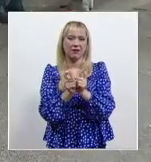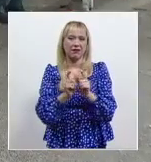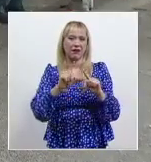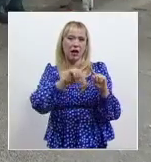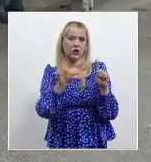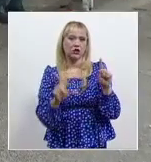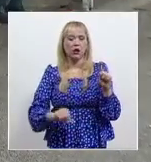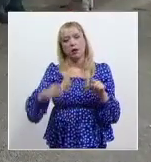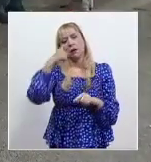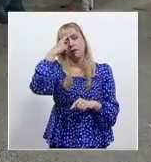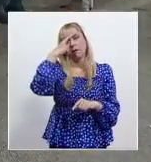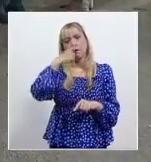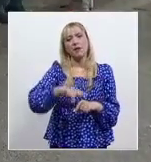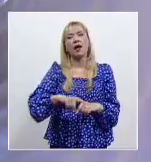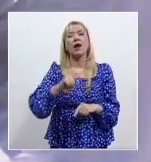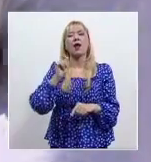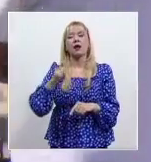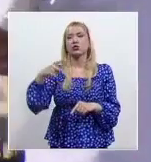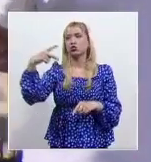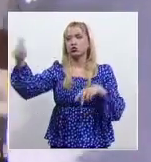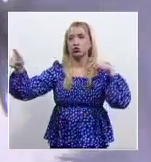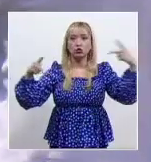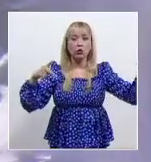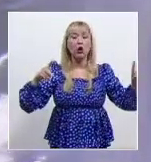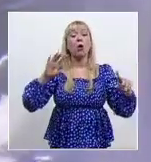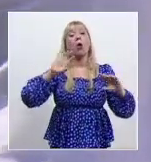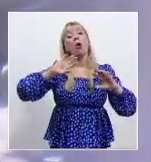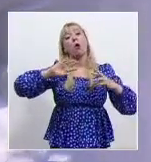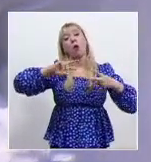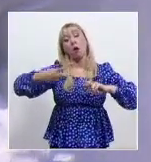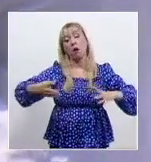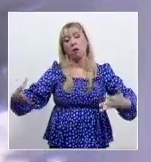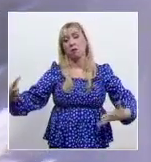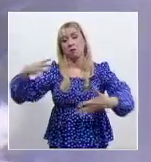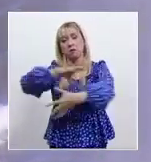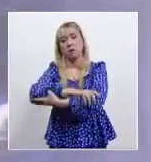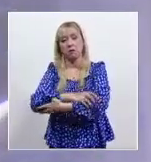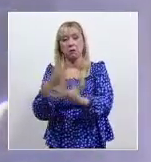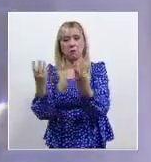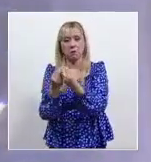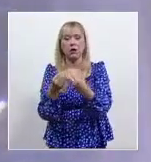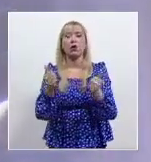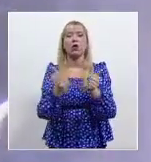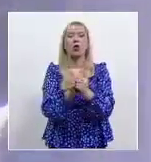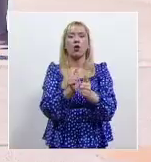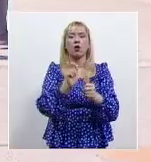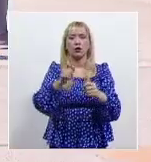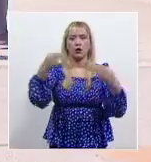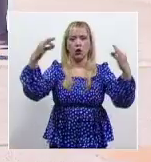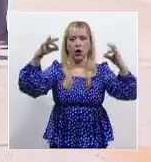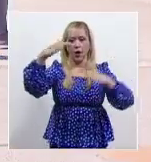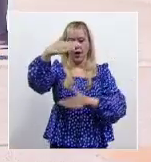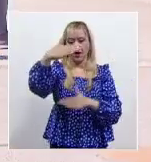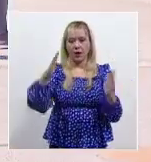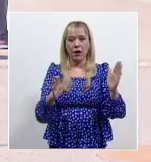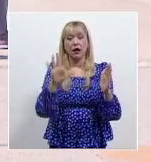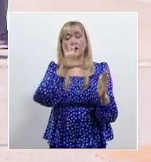que participen con candidatos propios o en coaliciones. Se imprimirán en tamaño carta y tendrán un costo de